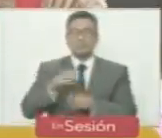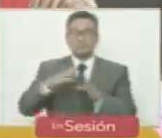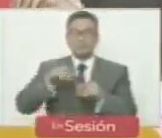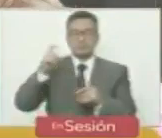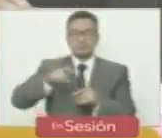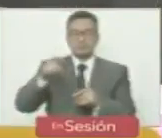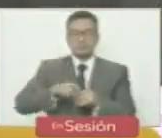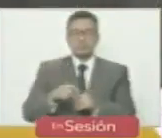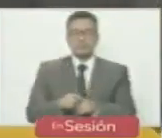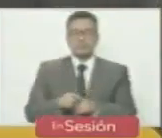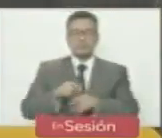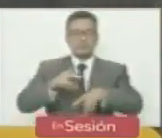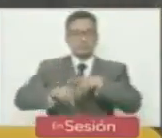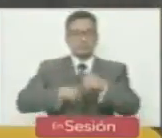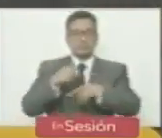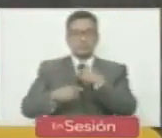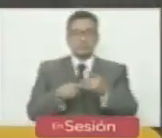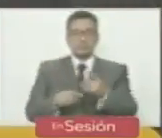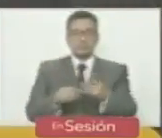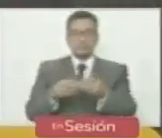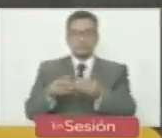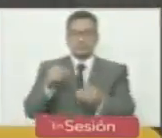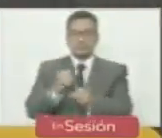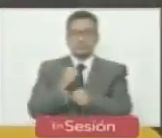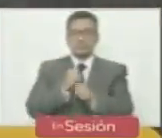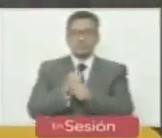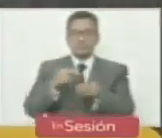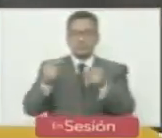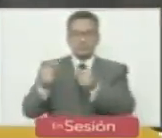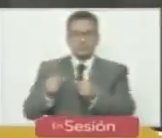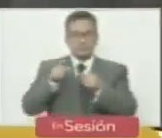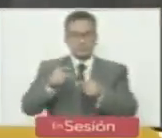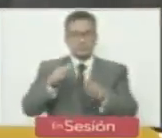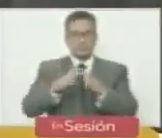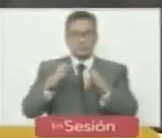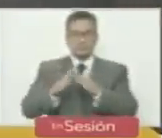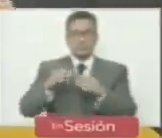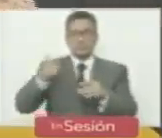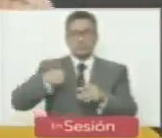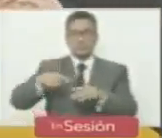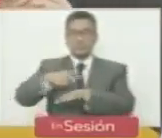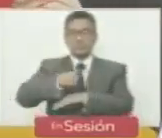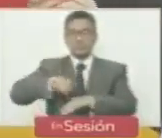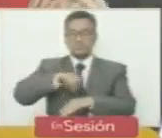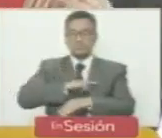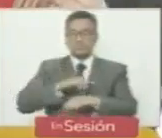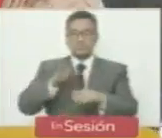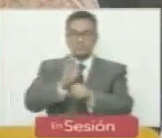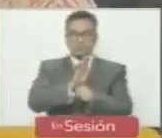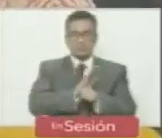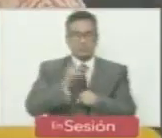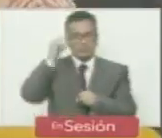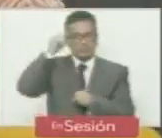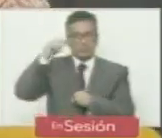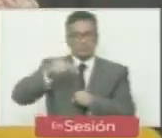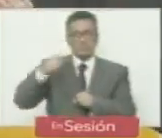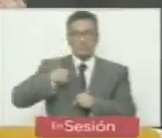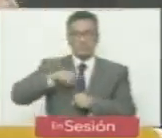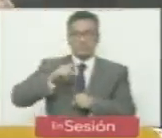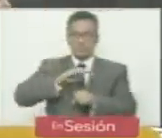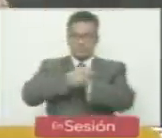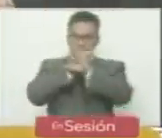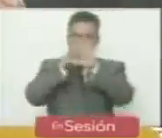la necesidad de producir manufactura y riqueza en su hogar. Eso es lo que estamos protegiendo hoy. Pero hay que tener